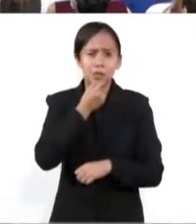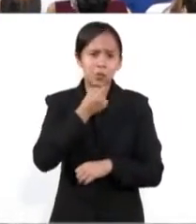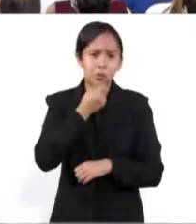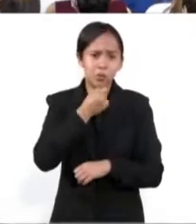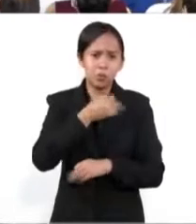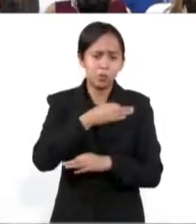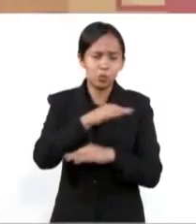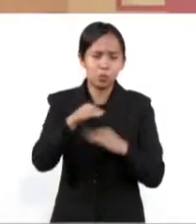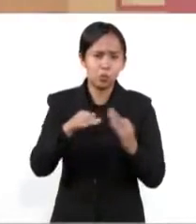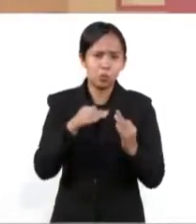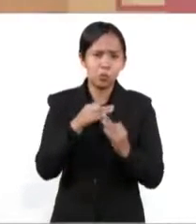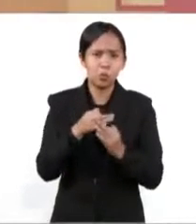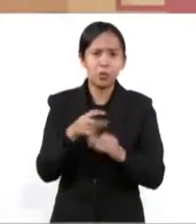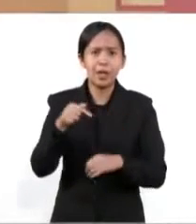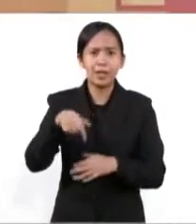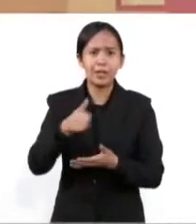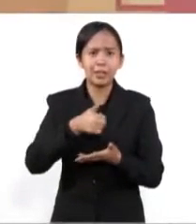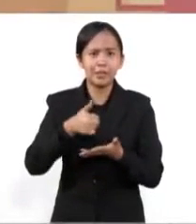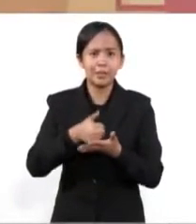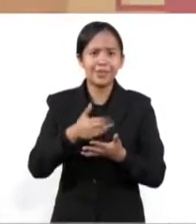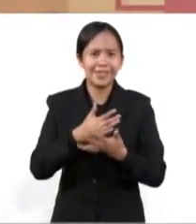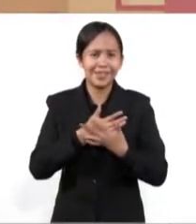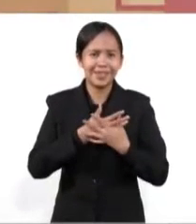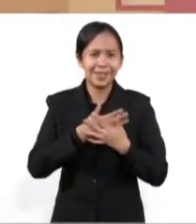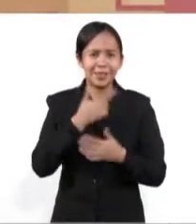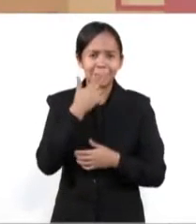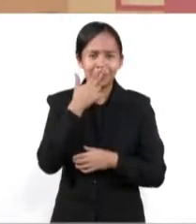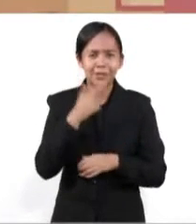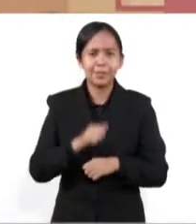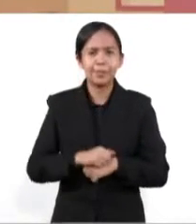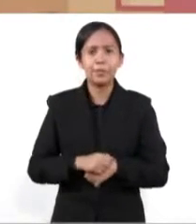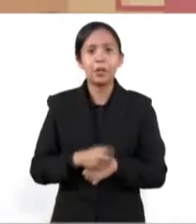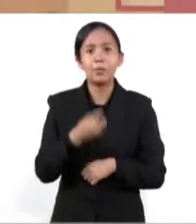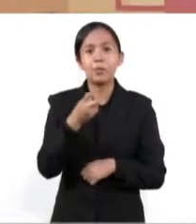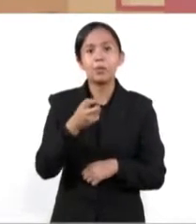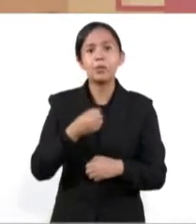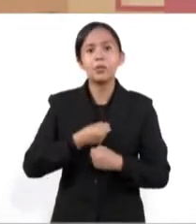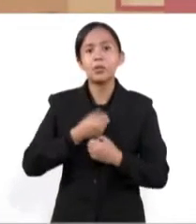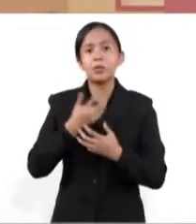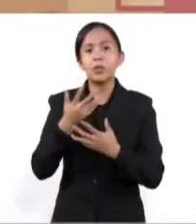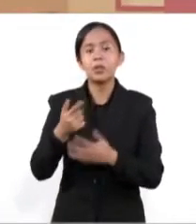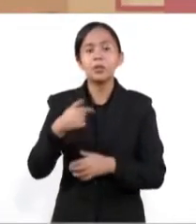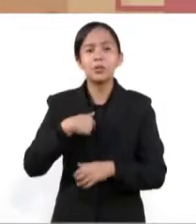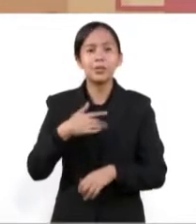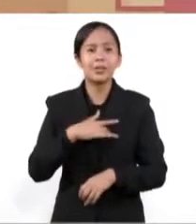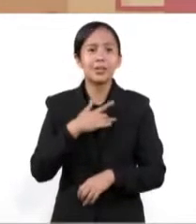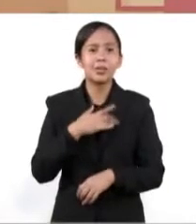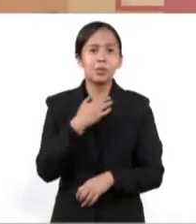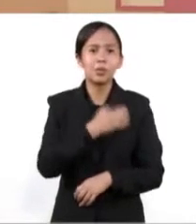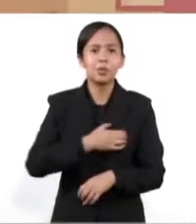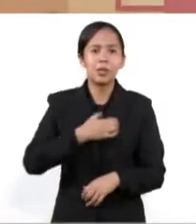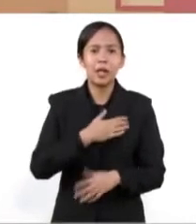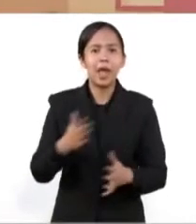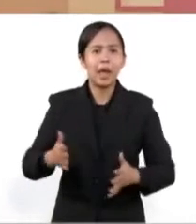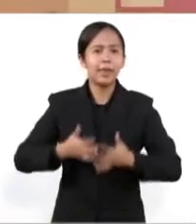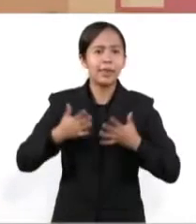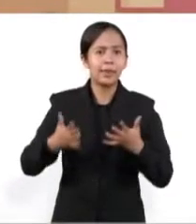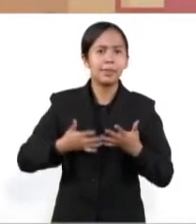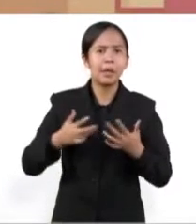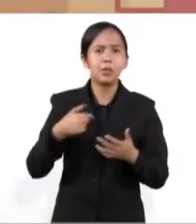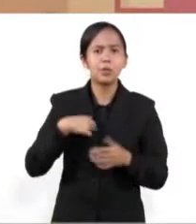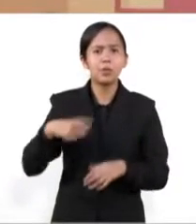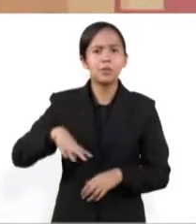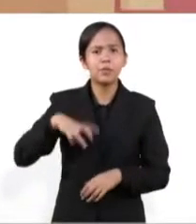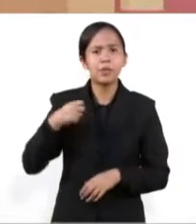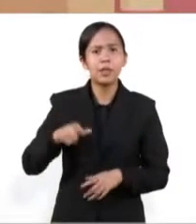de nuestra amada ciudad. Poder expresarles mi sentir me llena de orgullo y me motiva a continuar